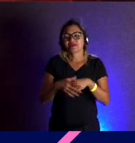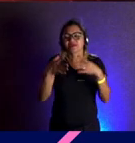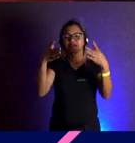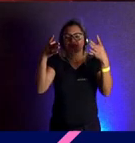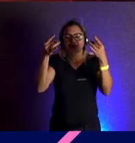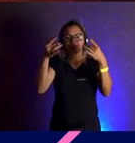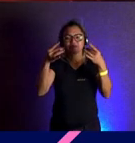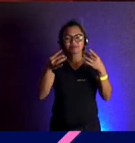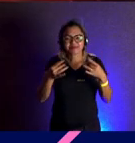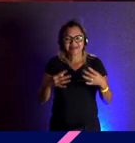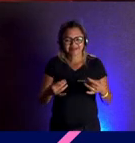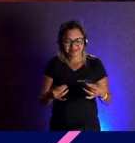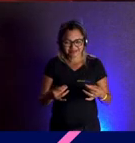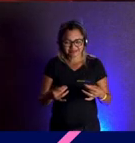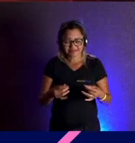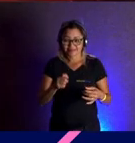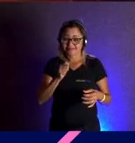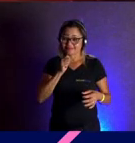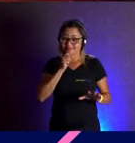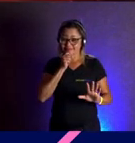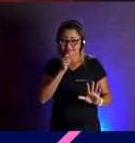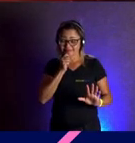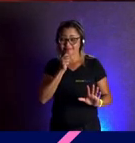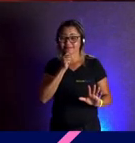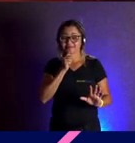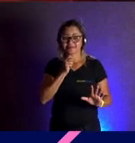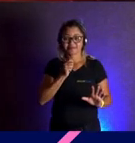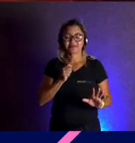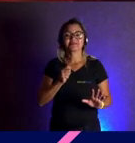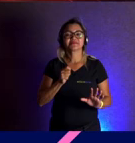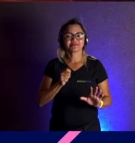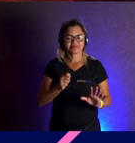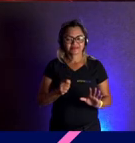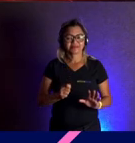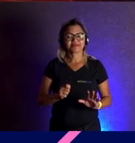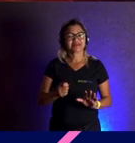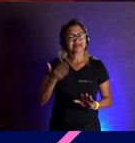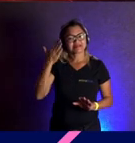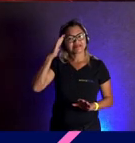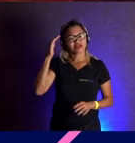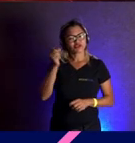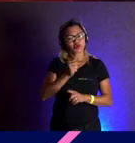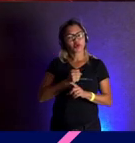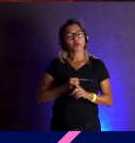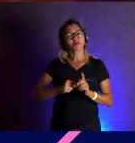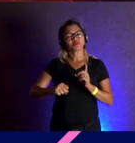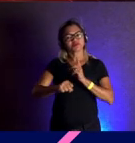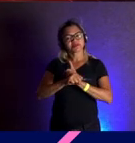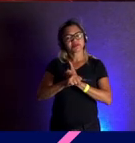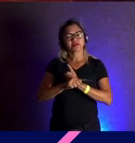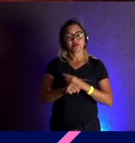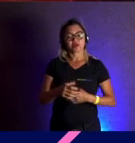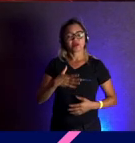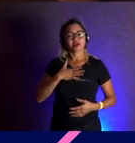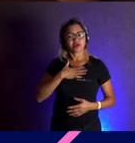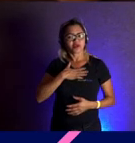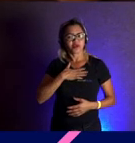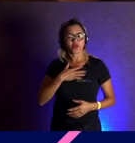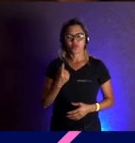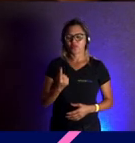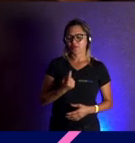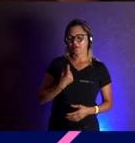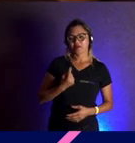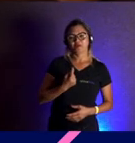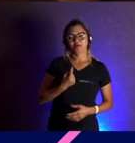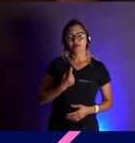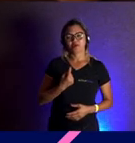sociedad, nos entendemos externos al ambiente. Es más, a mí me da risa que lo llamemos periodismo ambiente, porque el